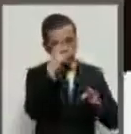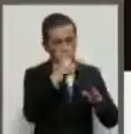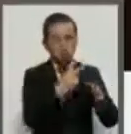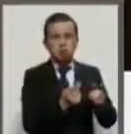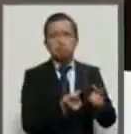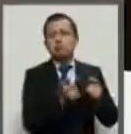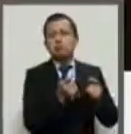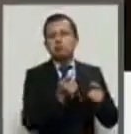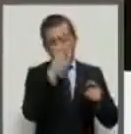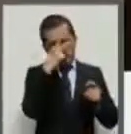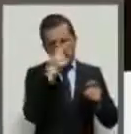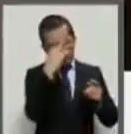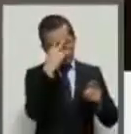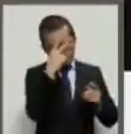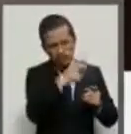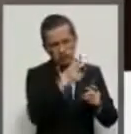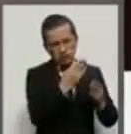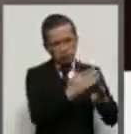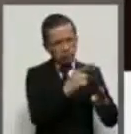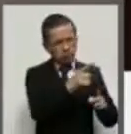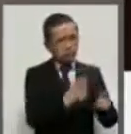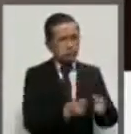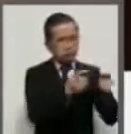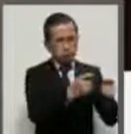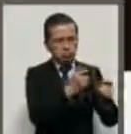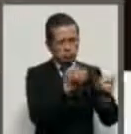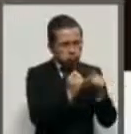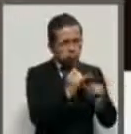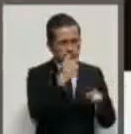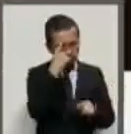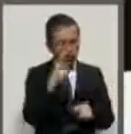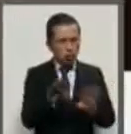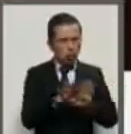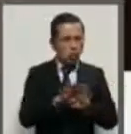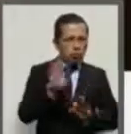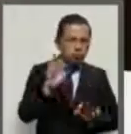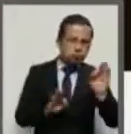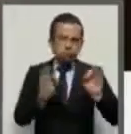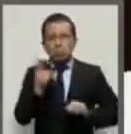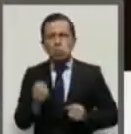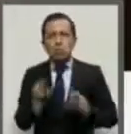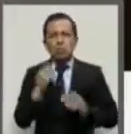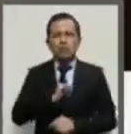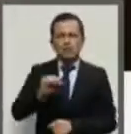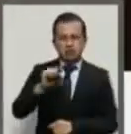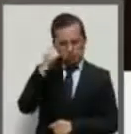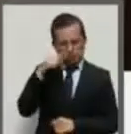órgano autónomo estimó la inflación para el siguiente ejercicio fiscal. Diputada.